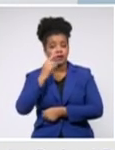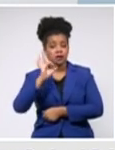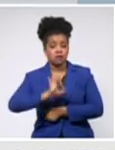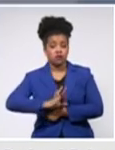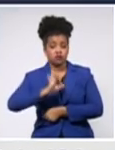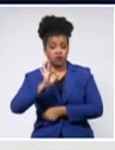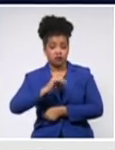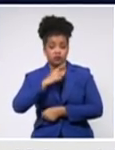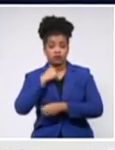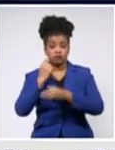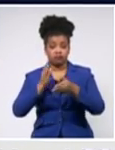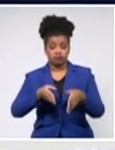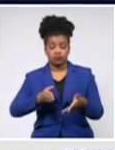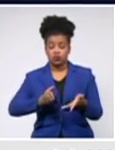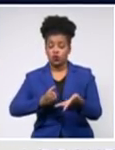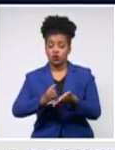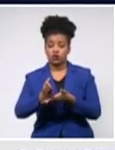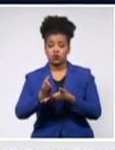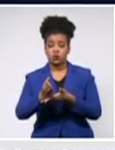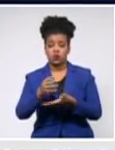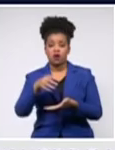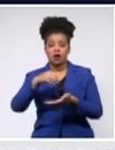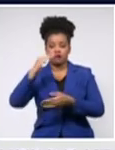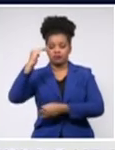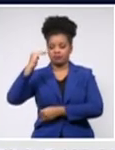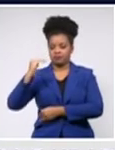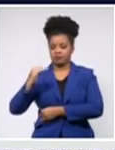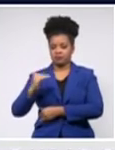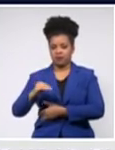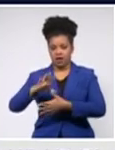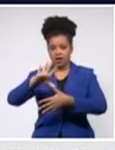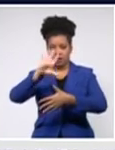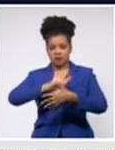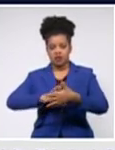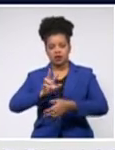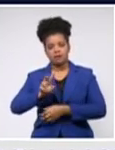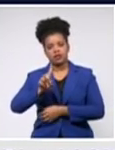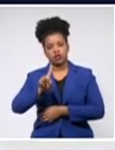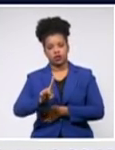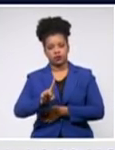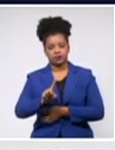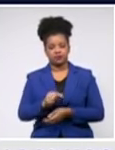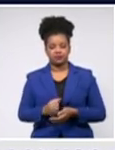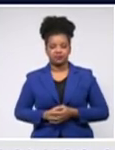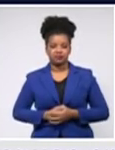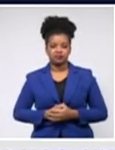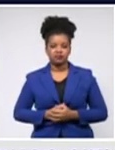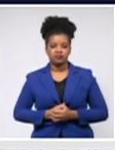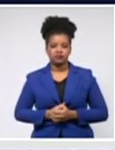se mantiene en el lugar número 21 de la región de las Américas.